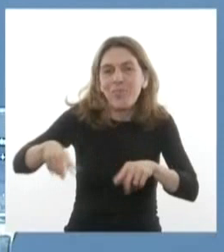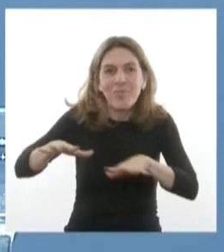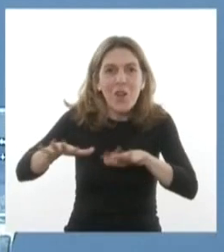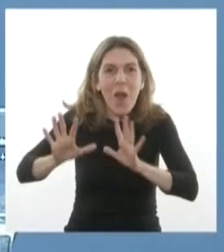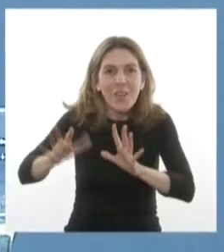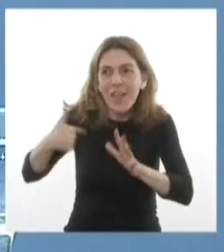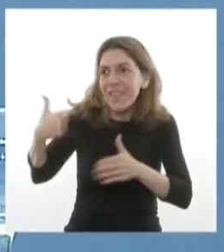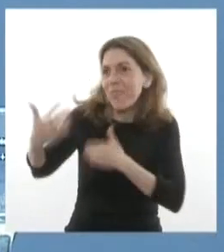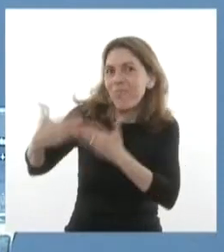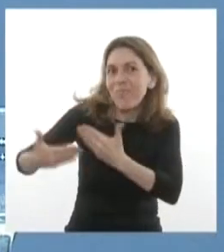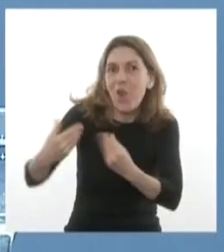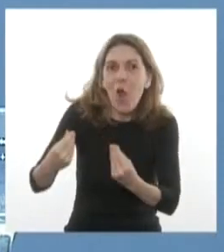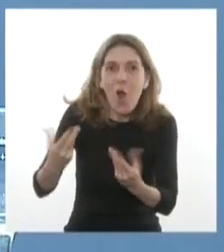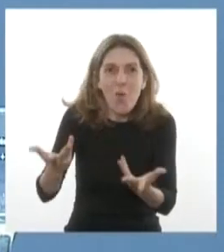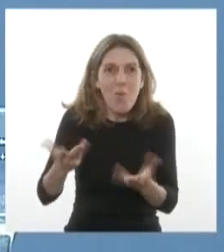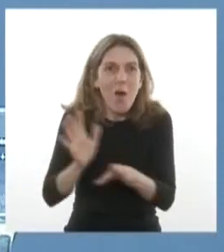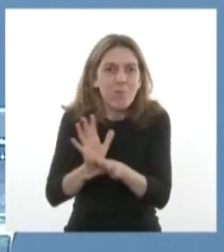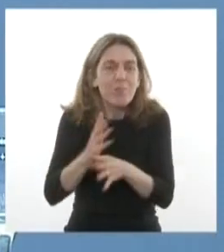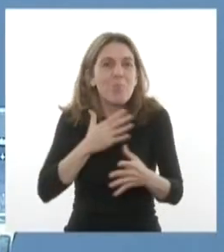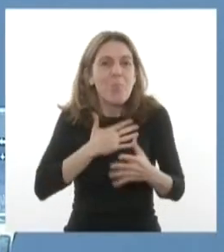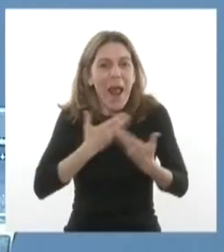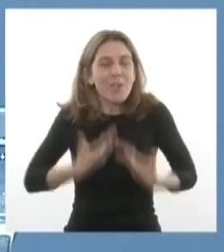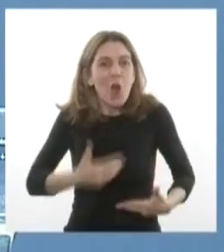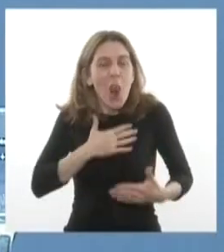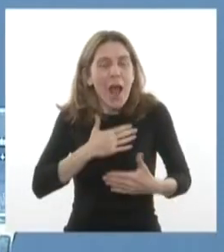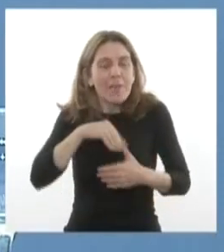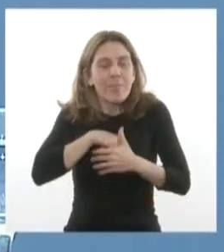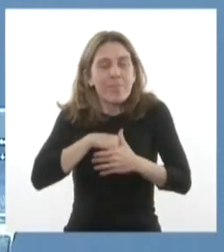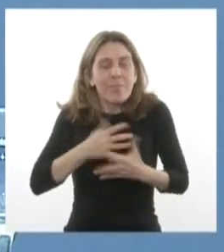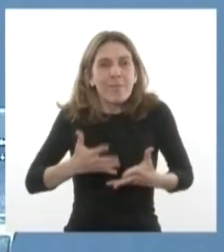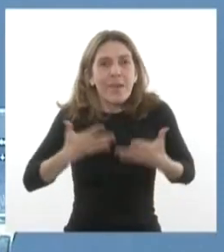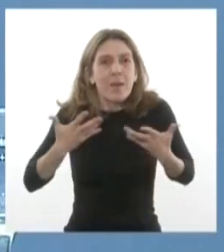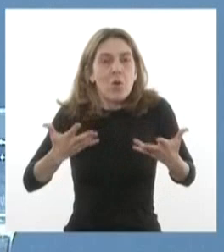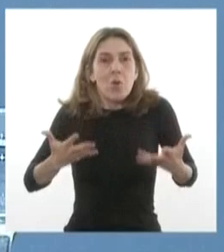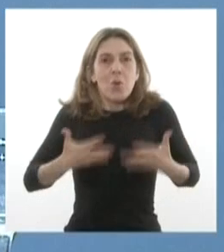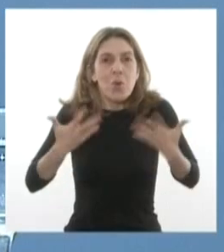momentos en lo personal muy lindos, muy gratificantes,